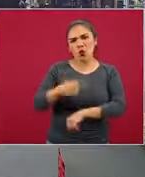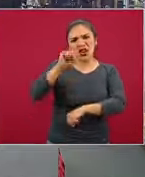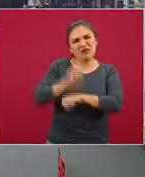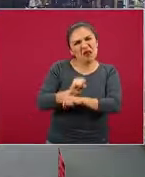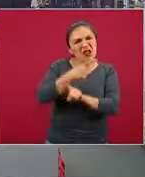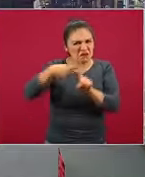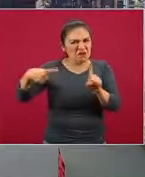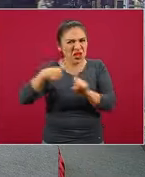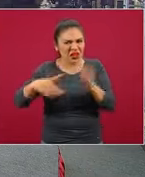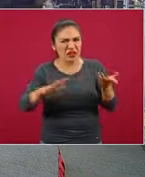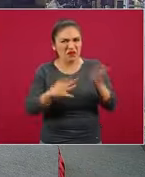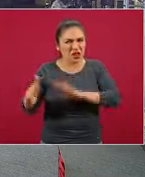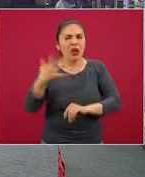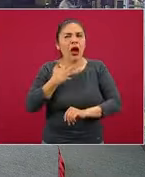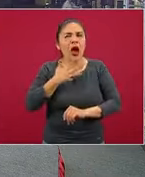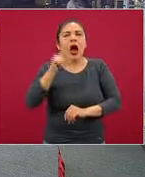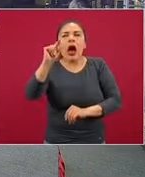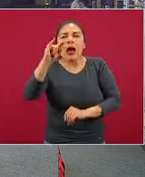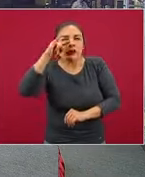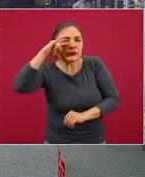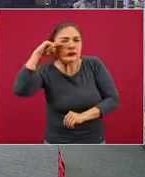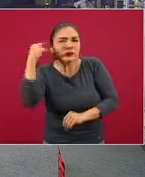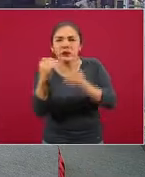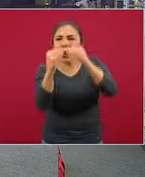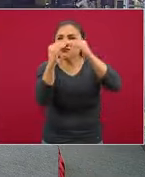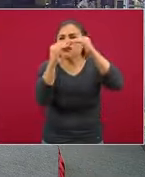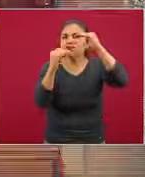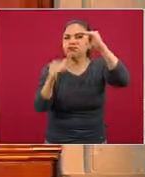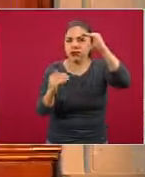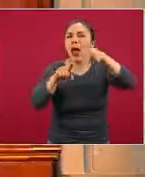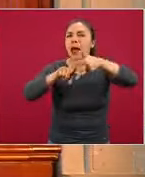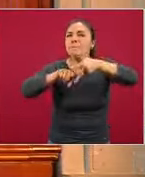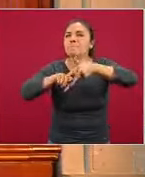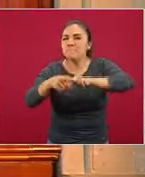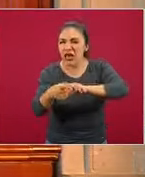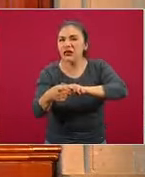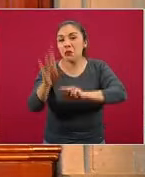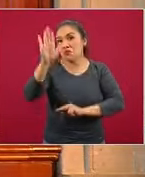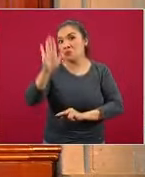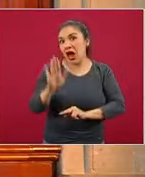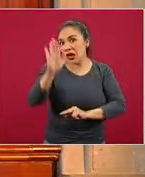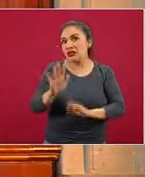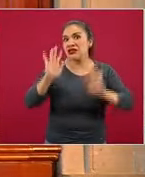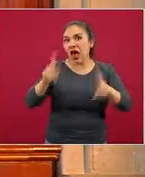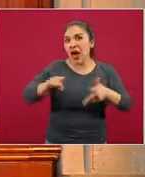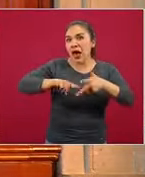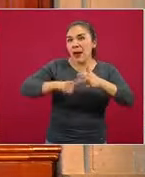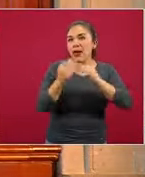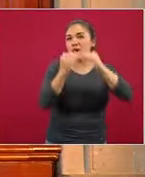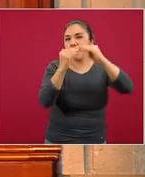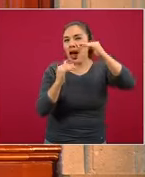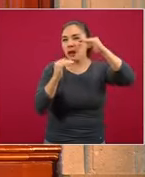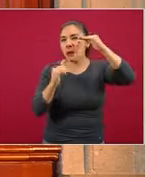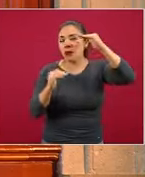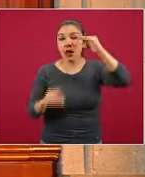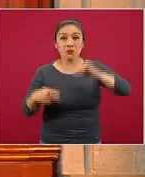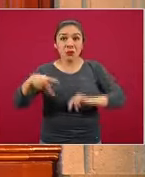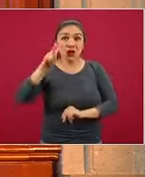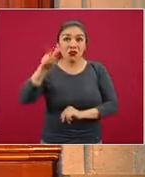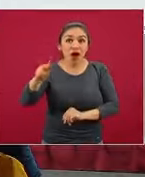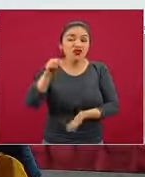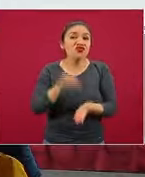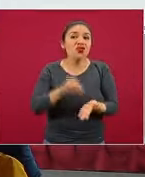en la última semana y media ha tenido una tendencia descendente y parece que empieza ya a disminuir, pues esta está